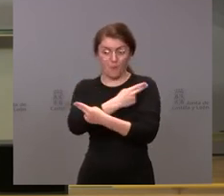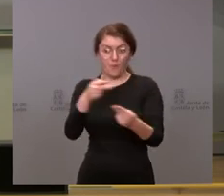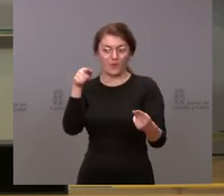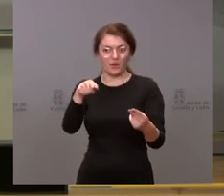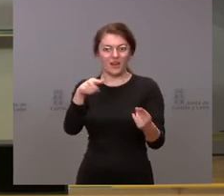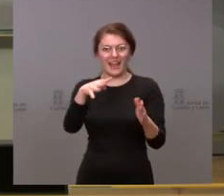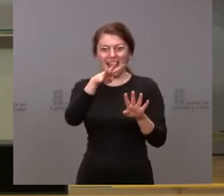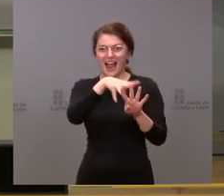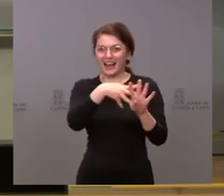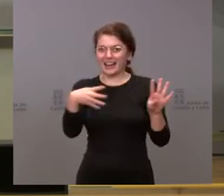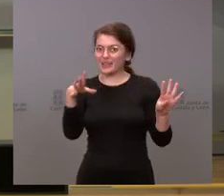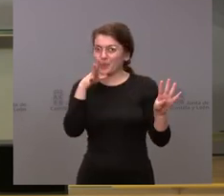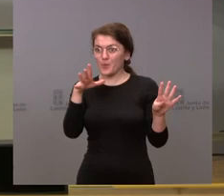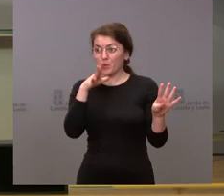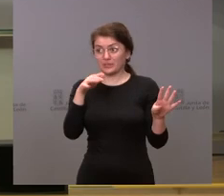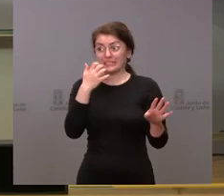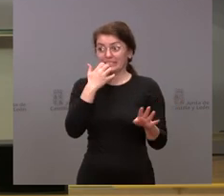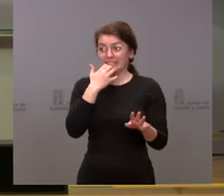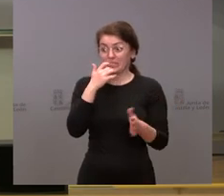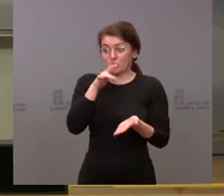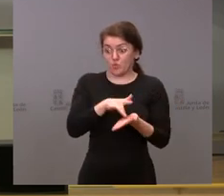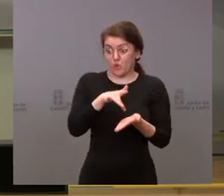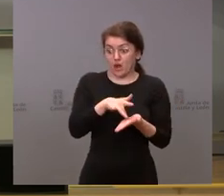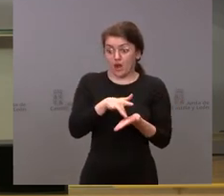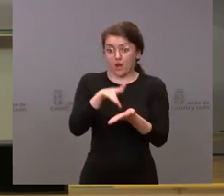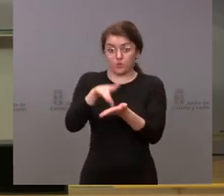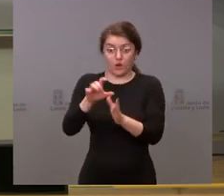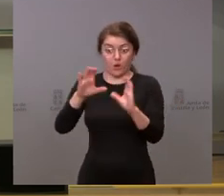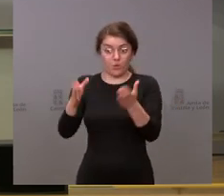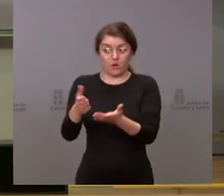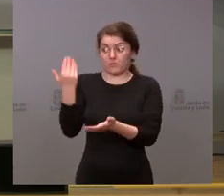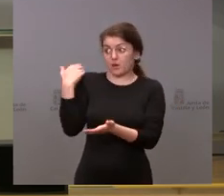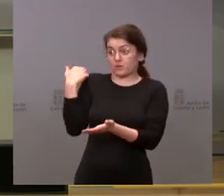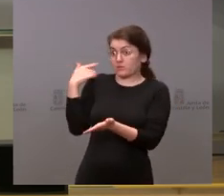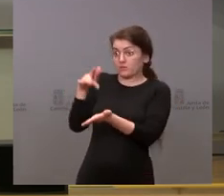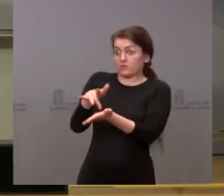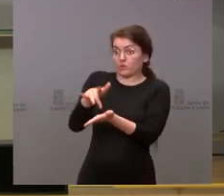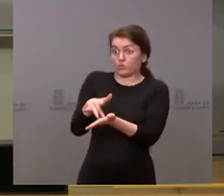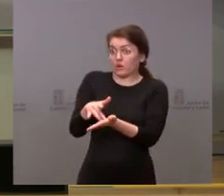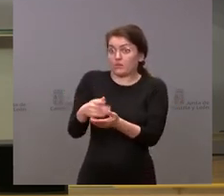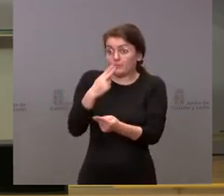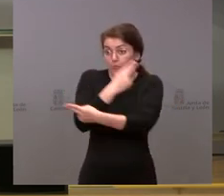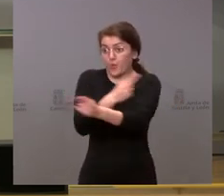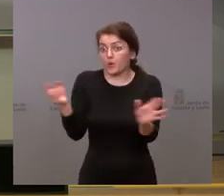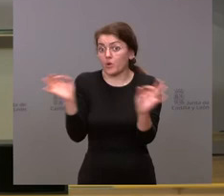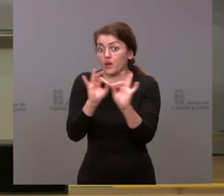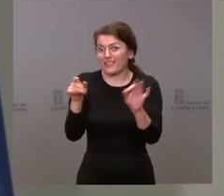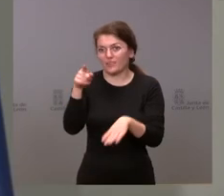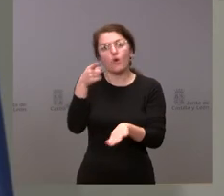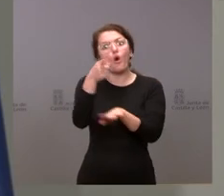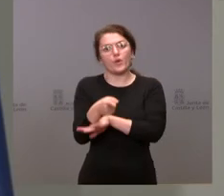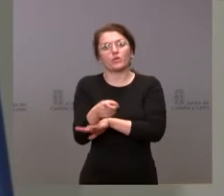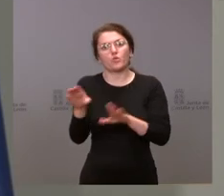ocasión y si ha habido posteriores no se han publicado y estaba obligado por ese código ético pues